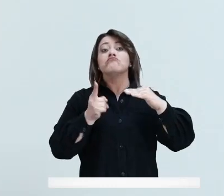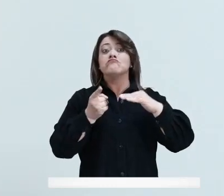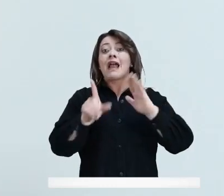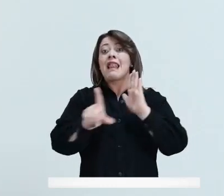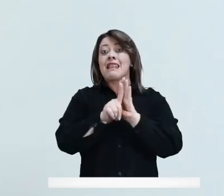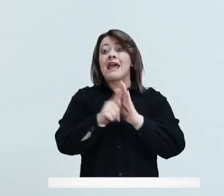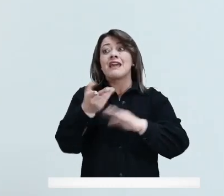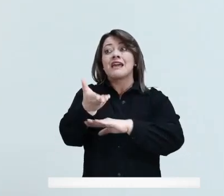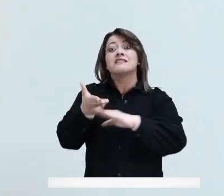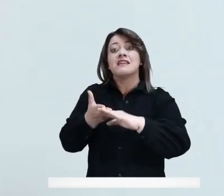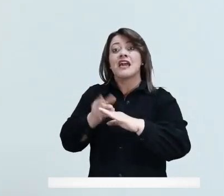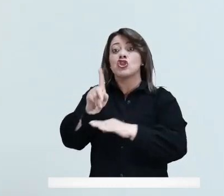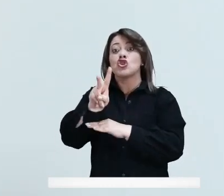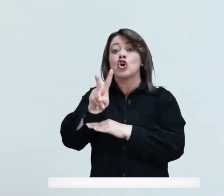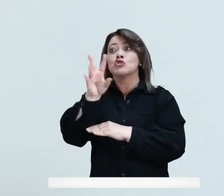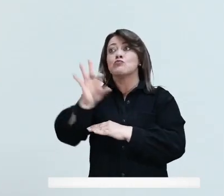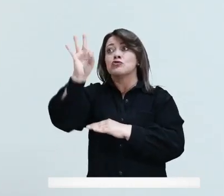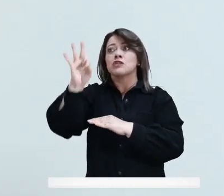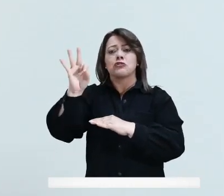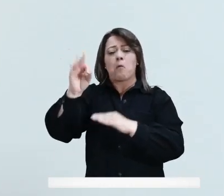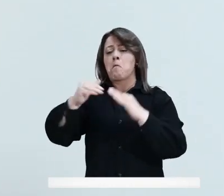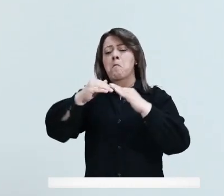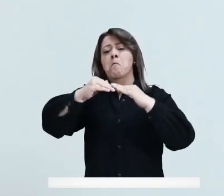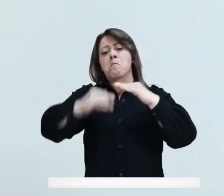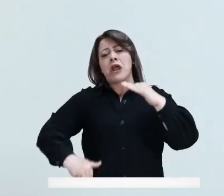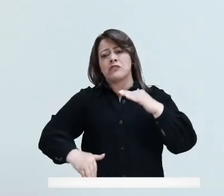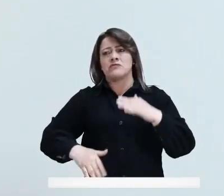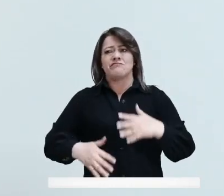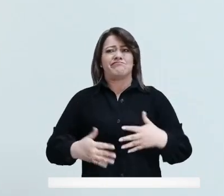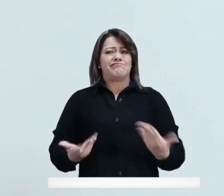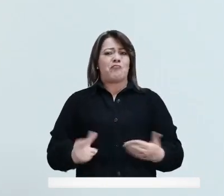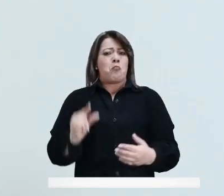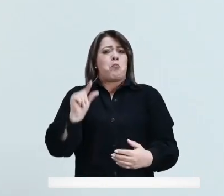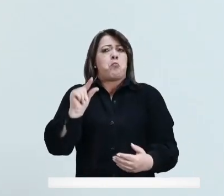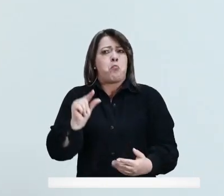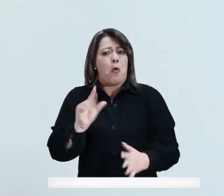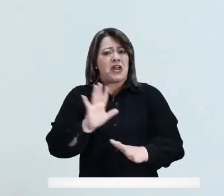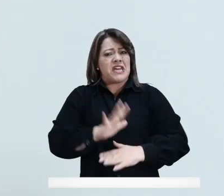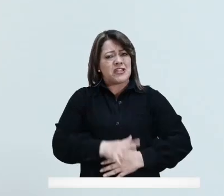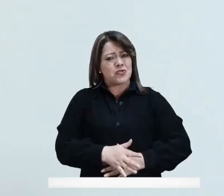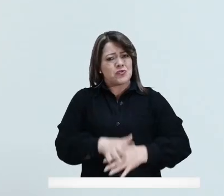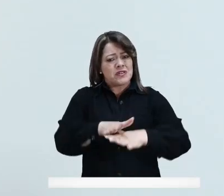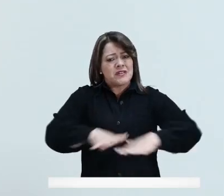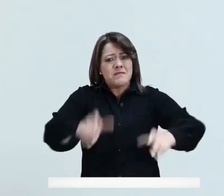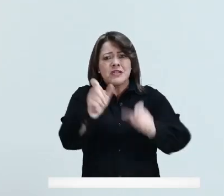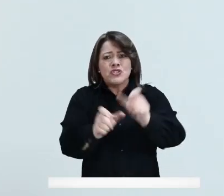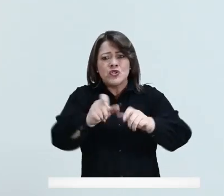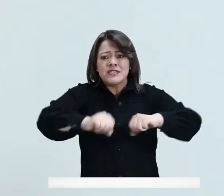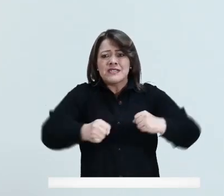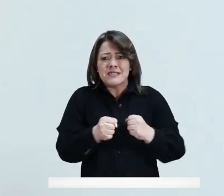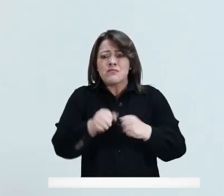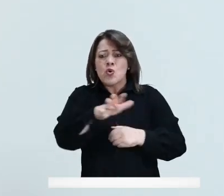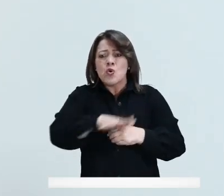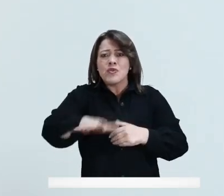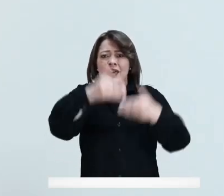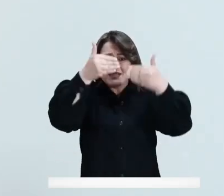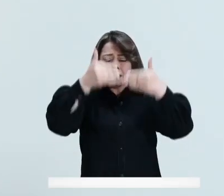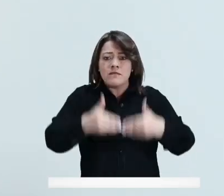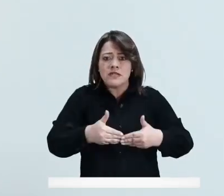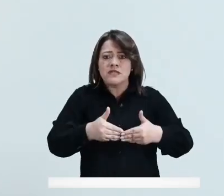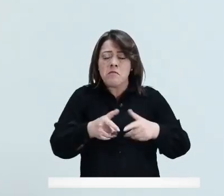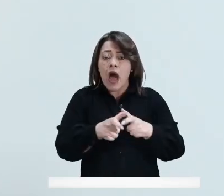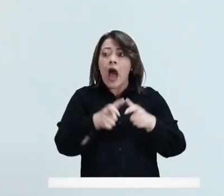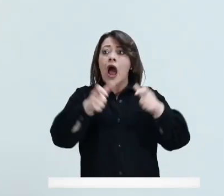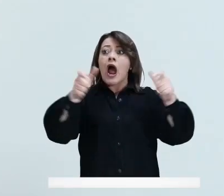parece muy pírrico y muy pequeño para una población tan grande que hay en Bogotá, de personas